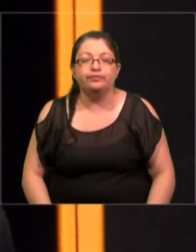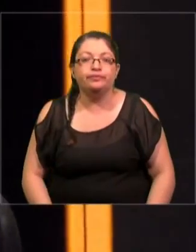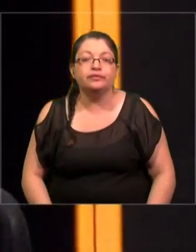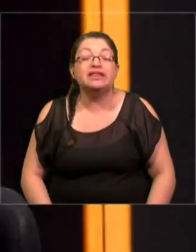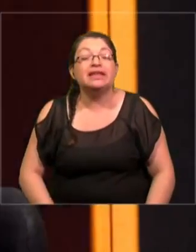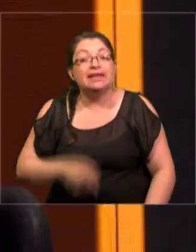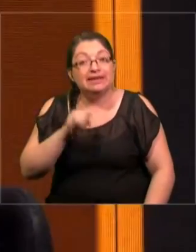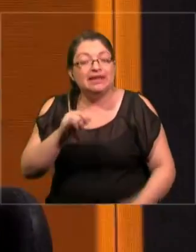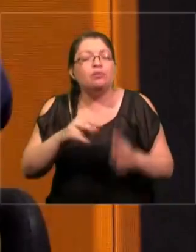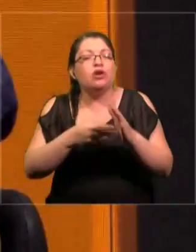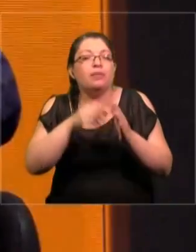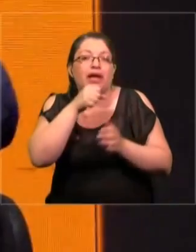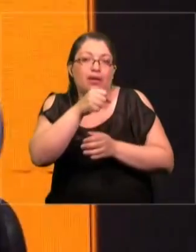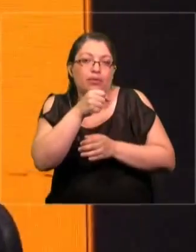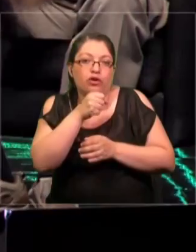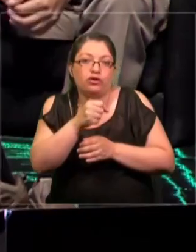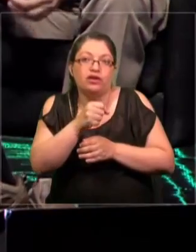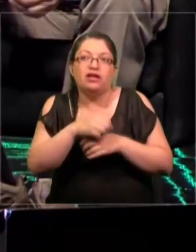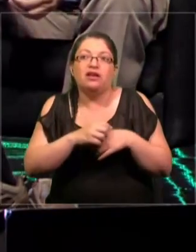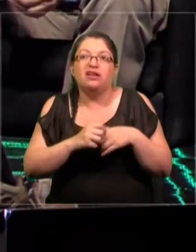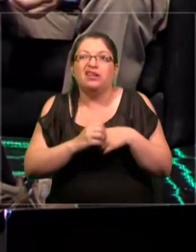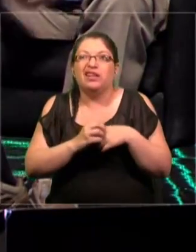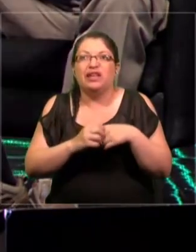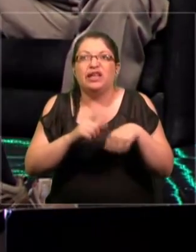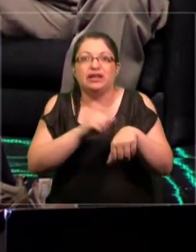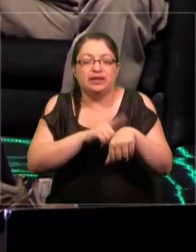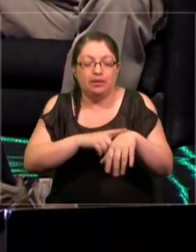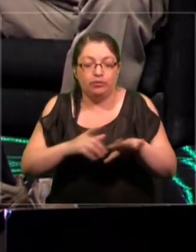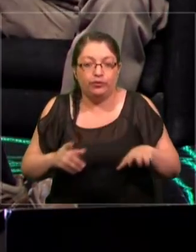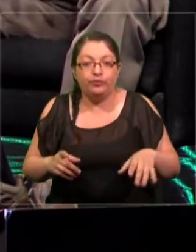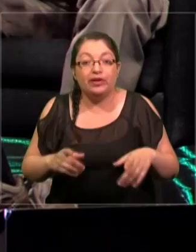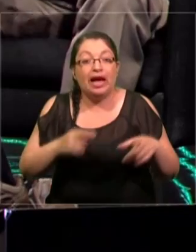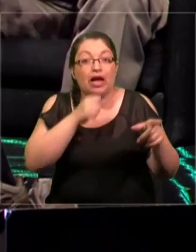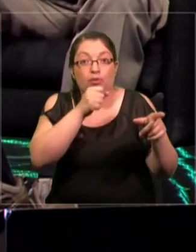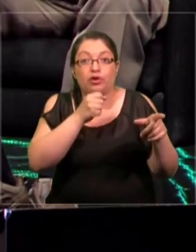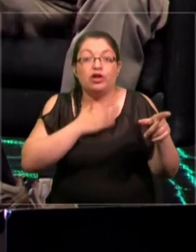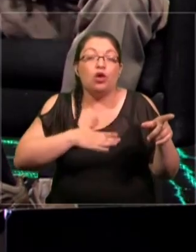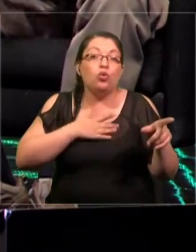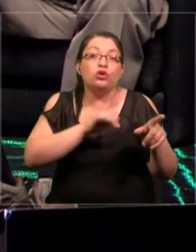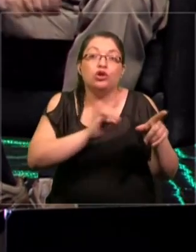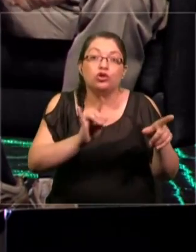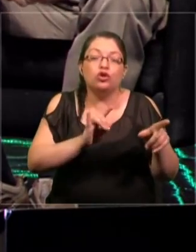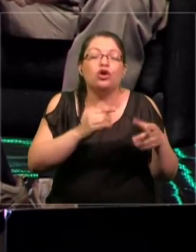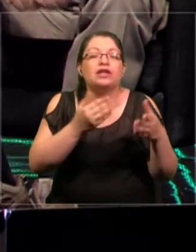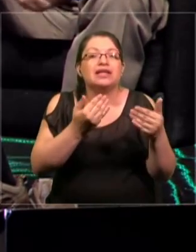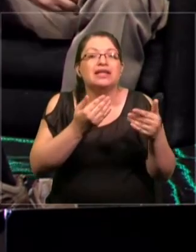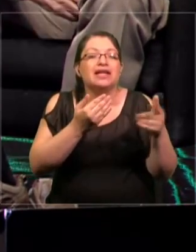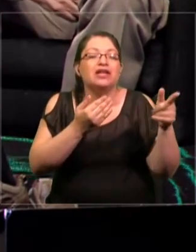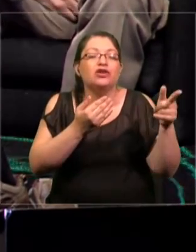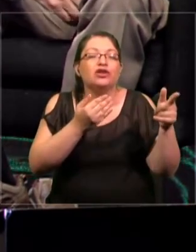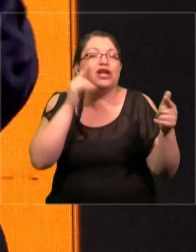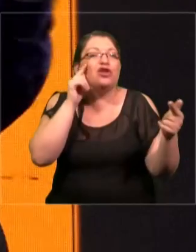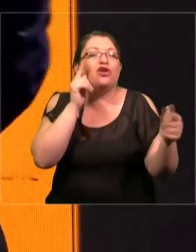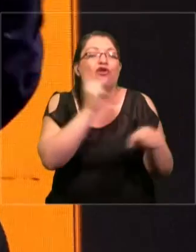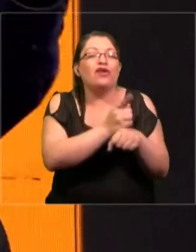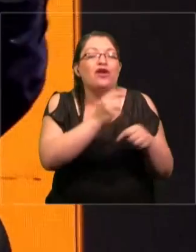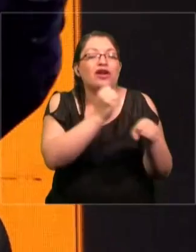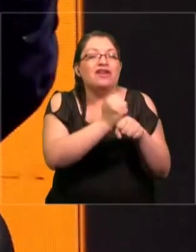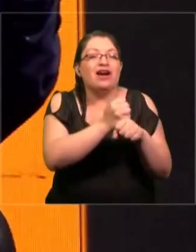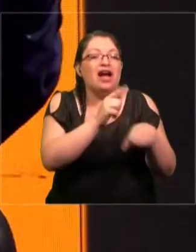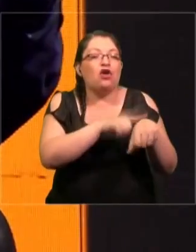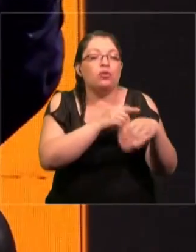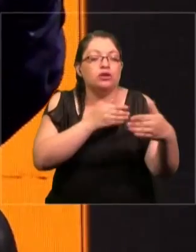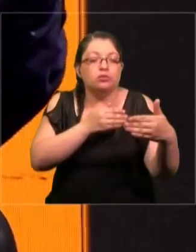El problema de los periodistas es el tiempo corto. Les guste o no, están obligados a trabajar en el tiempo corto. El tiempo de los